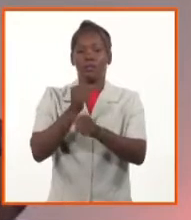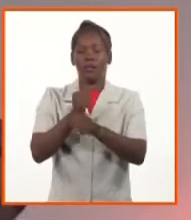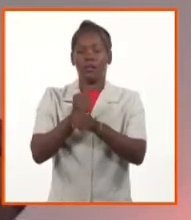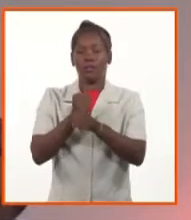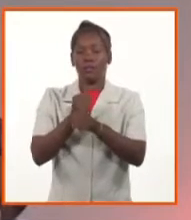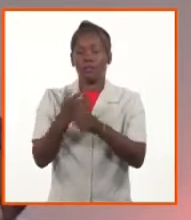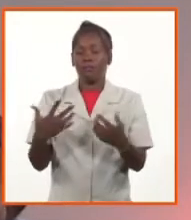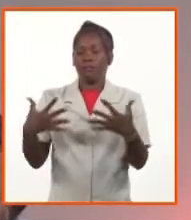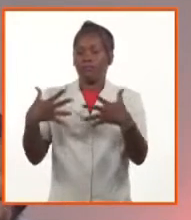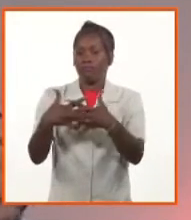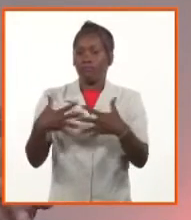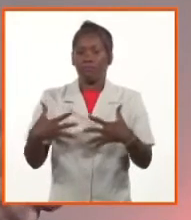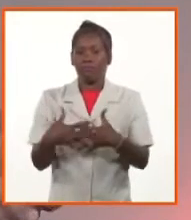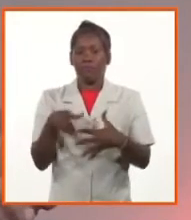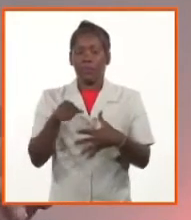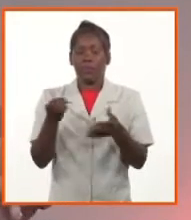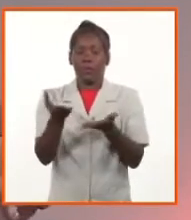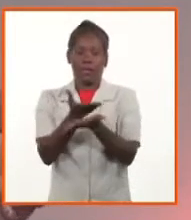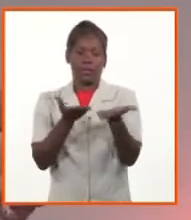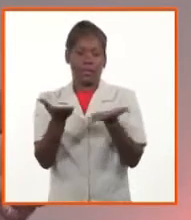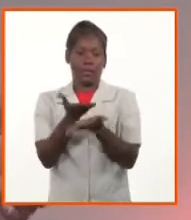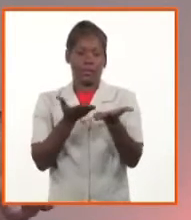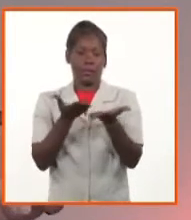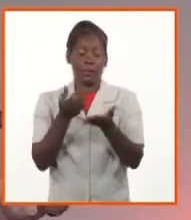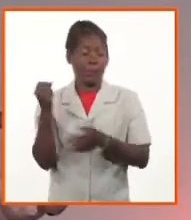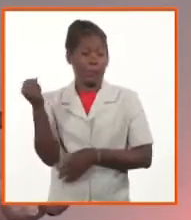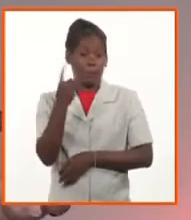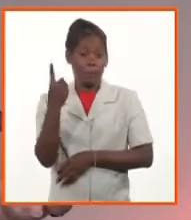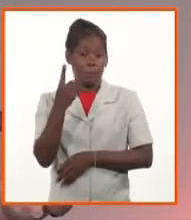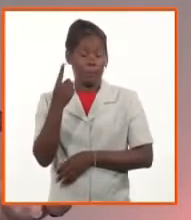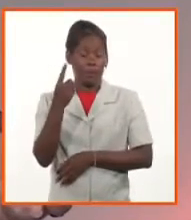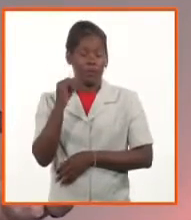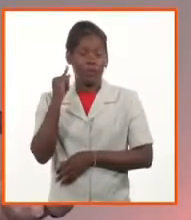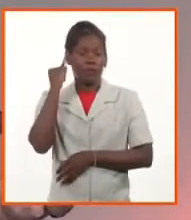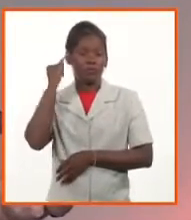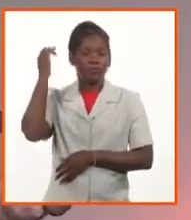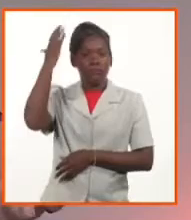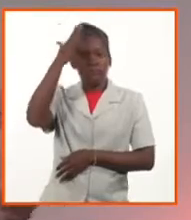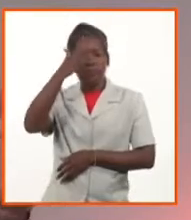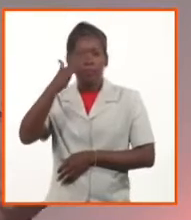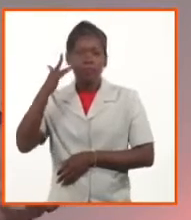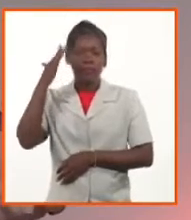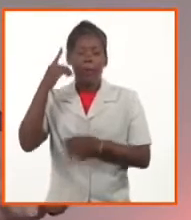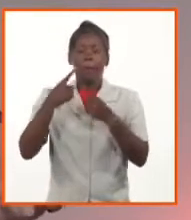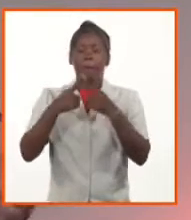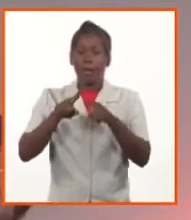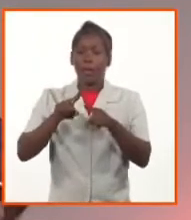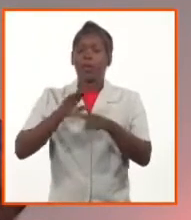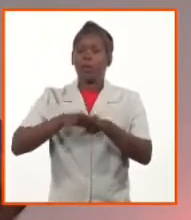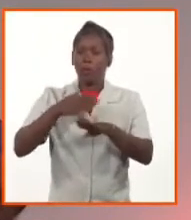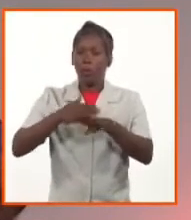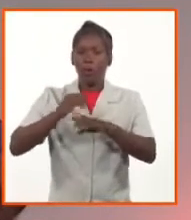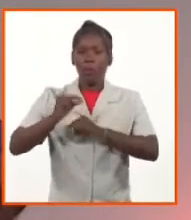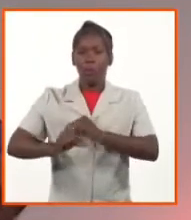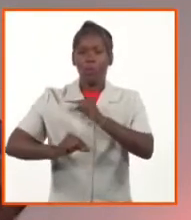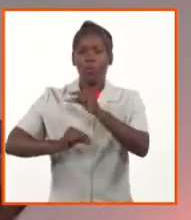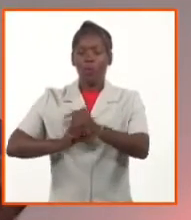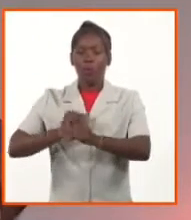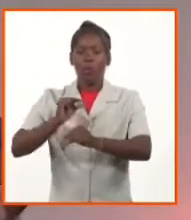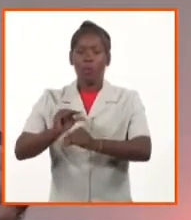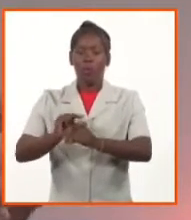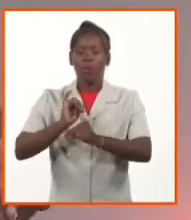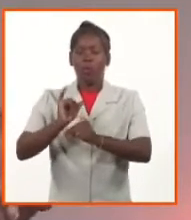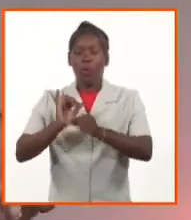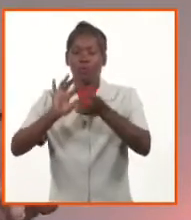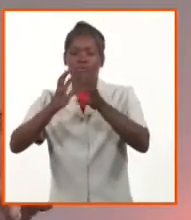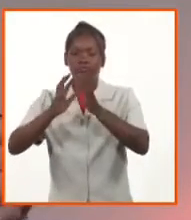encuentro que nosotros imaginábamos con muchísima polémica, pero que hemos conversado también con varios de los fundadores que nos han explicado cómo fluyó